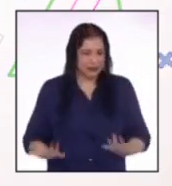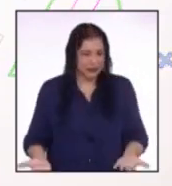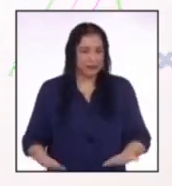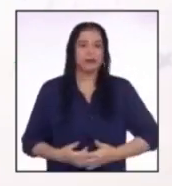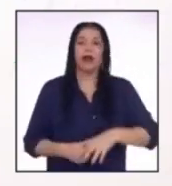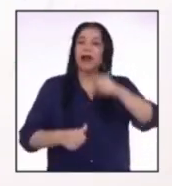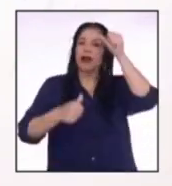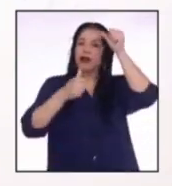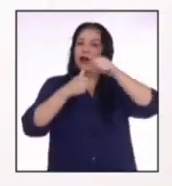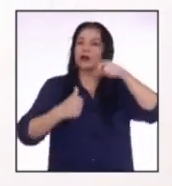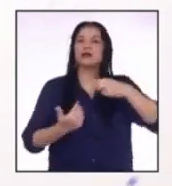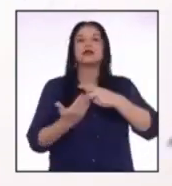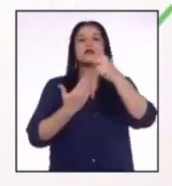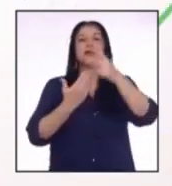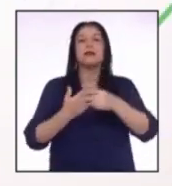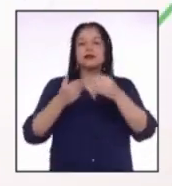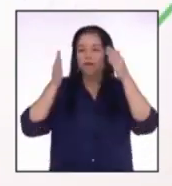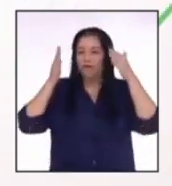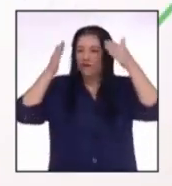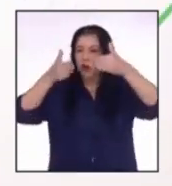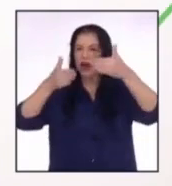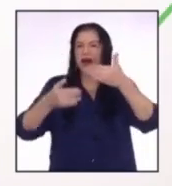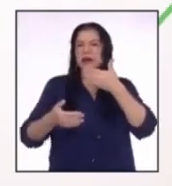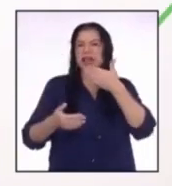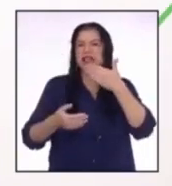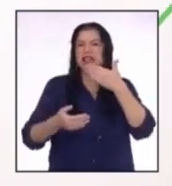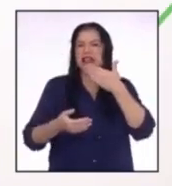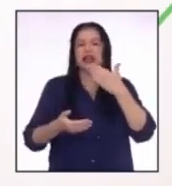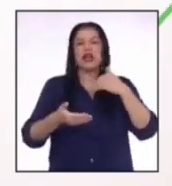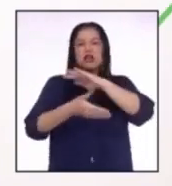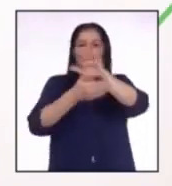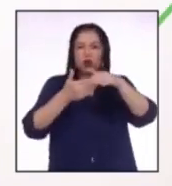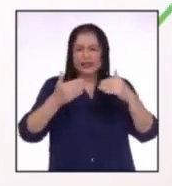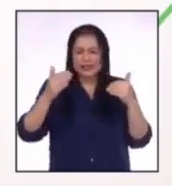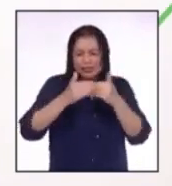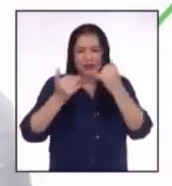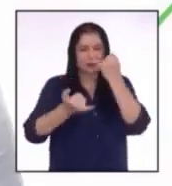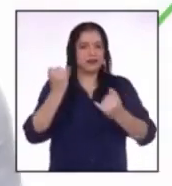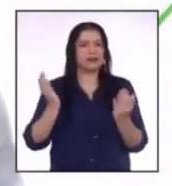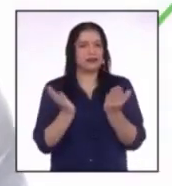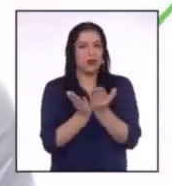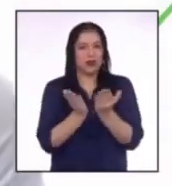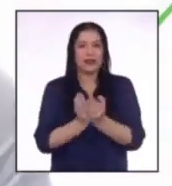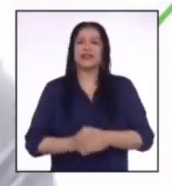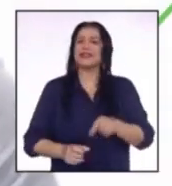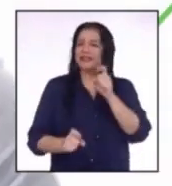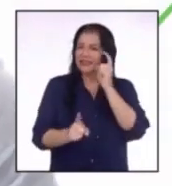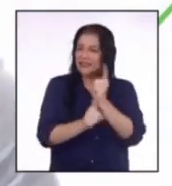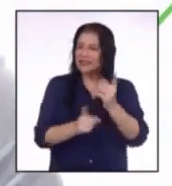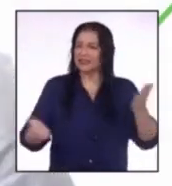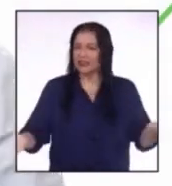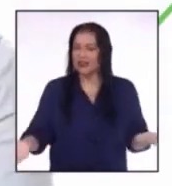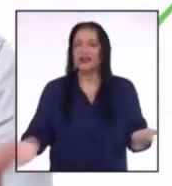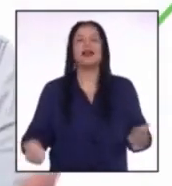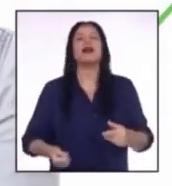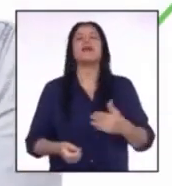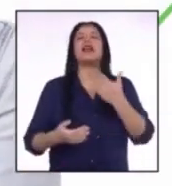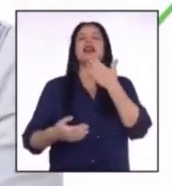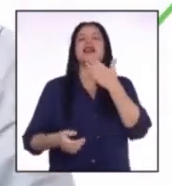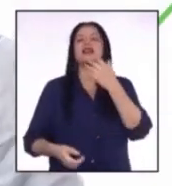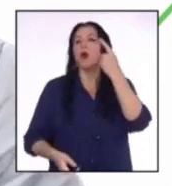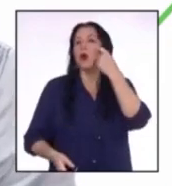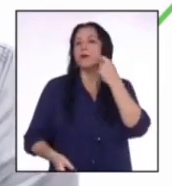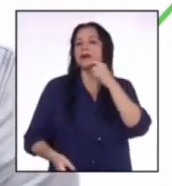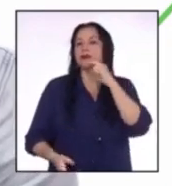recuerden que este programa está diseñado especialmente para todos aquellos que ya están por terminar el colegio si así es para